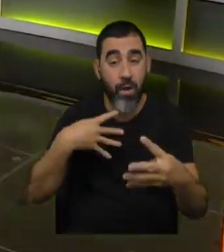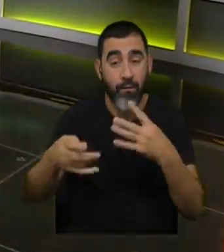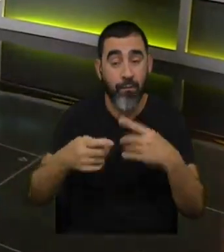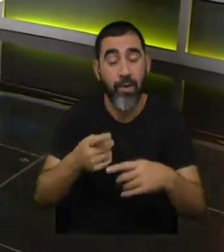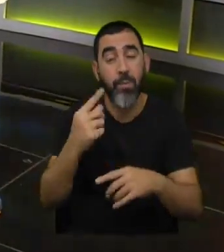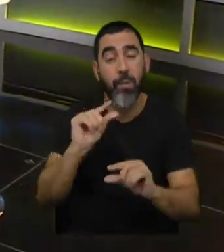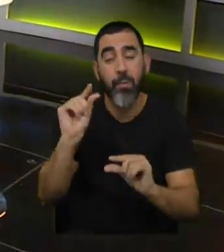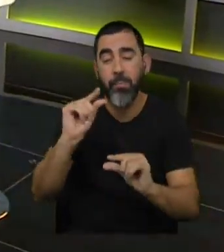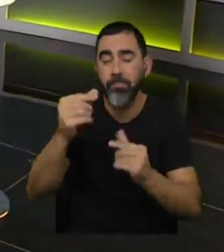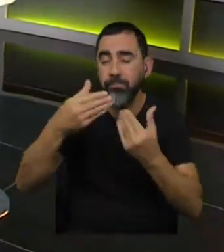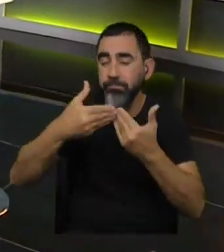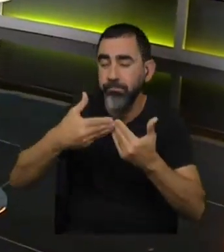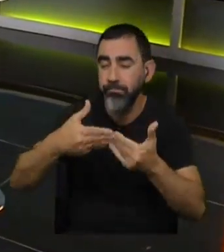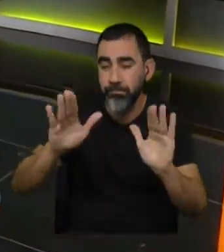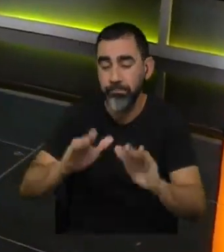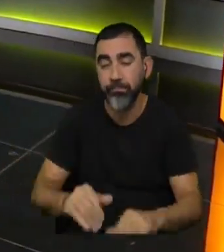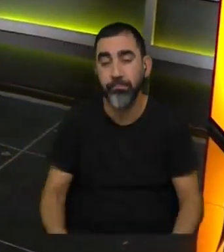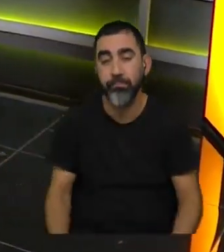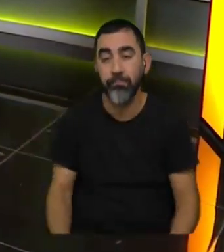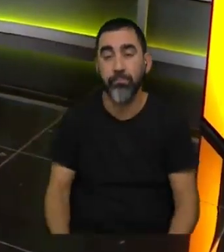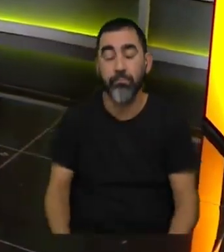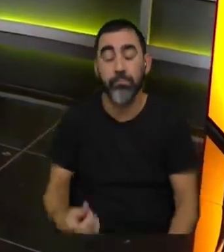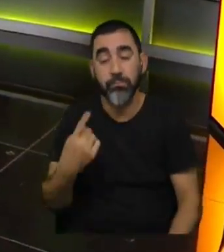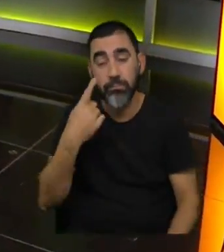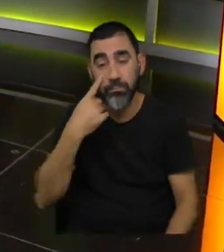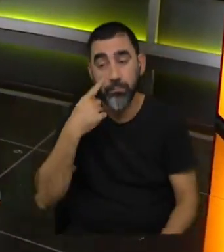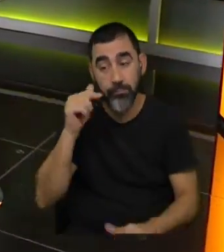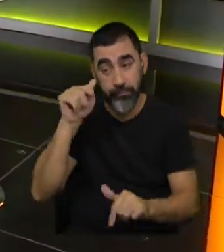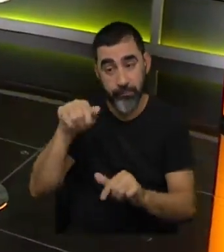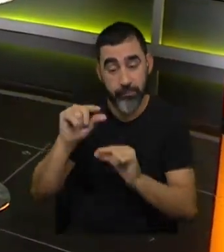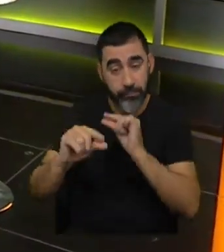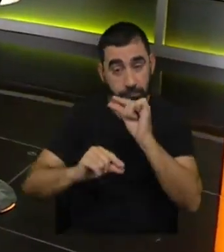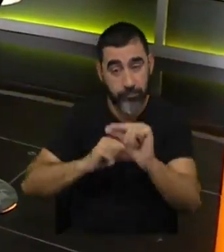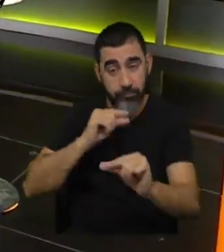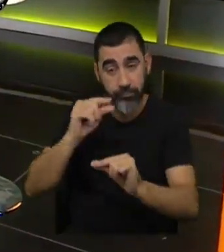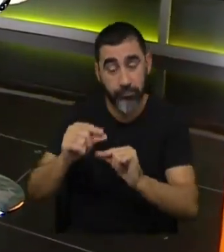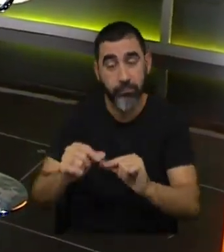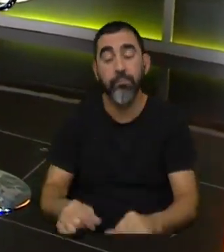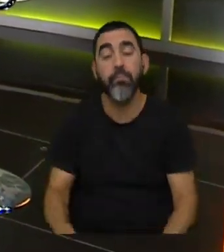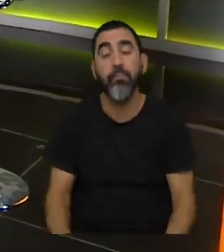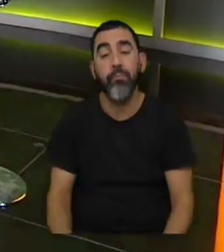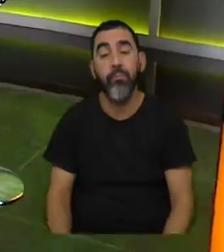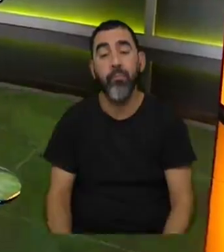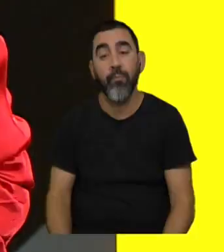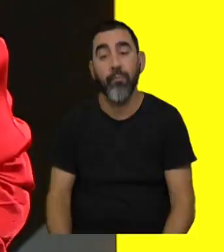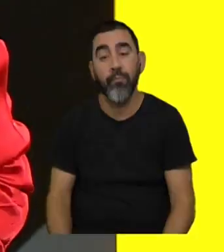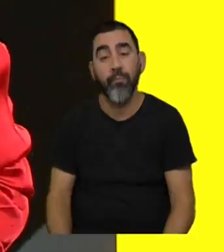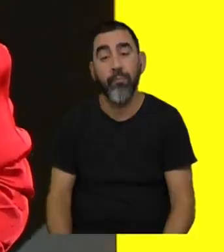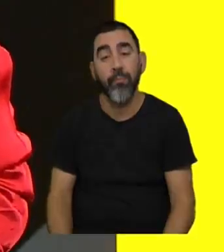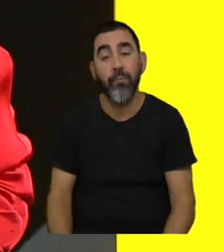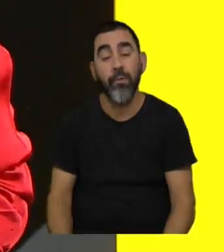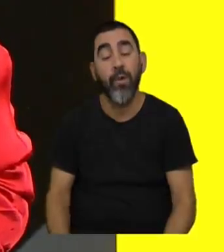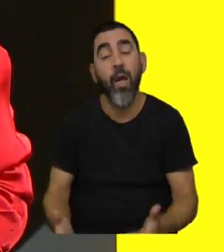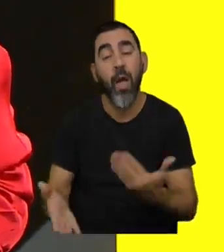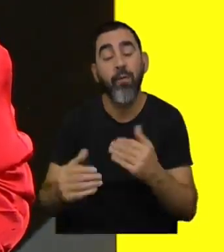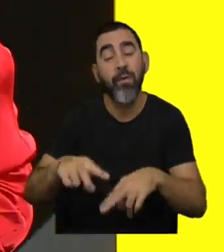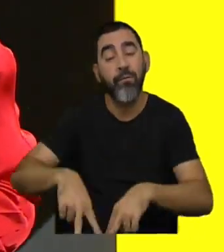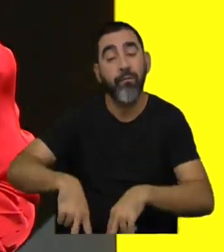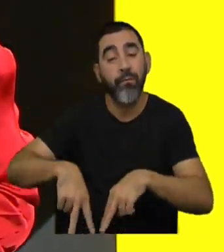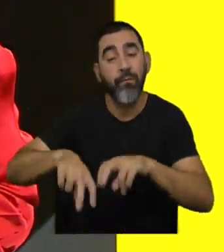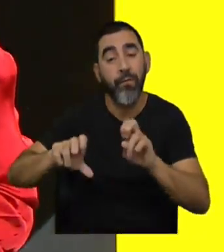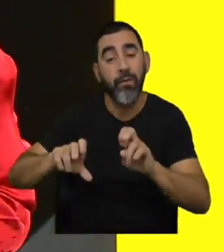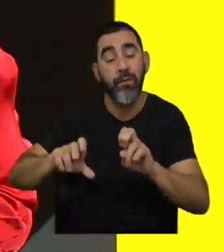apenas la punta del iceberg. Exactamente. Bueno, para conocer ese iceberg un poquito, o por lo menos para ir conociéndolo, hoy vamos a hablar de un estudio justamente que